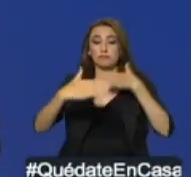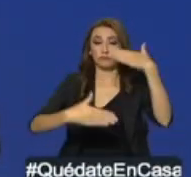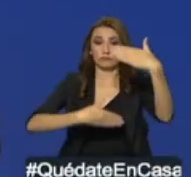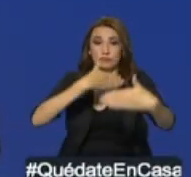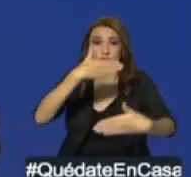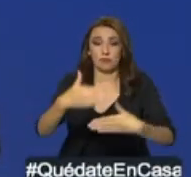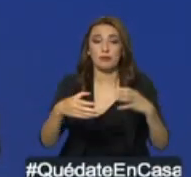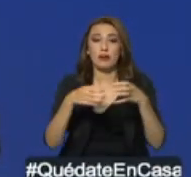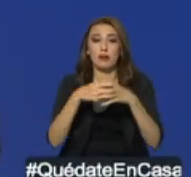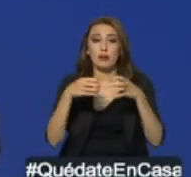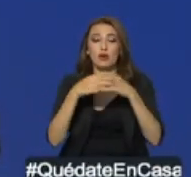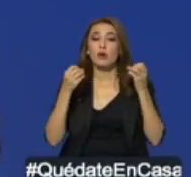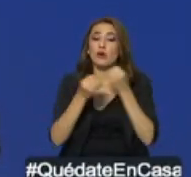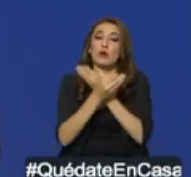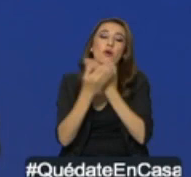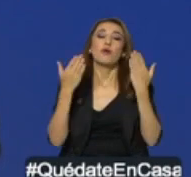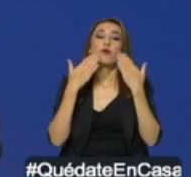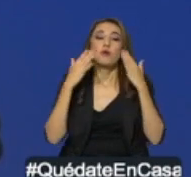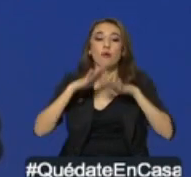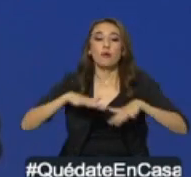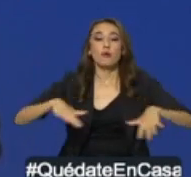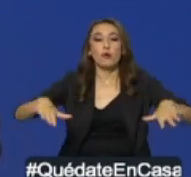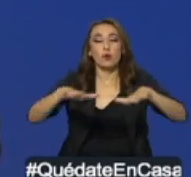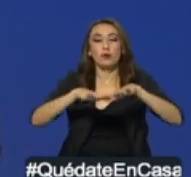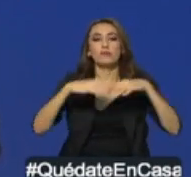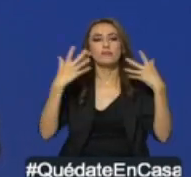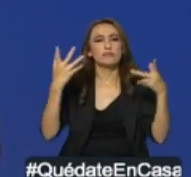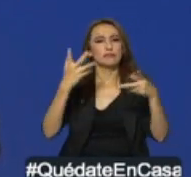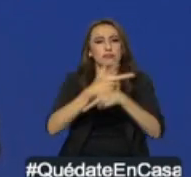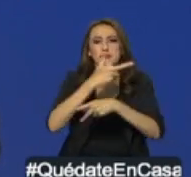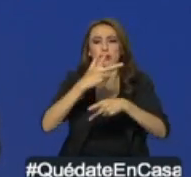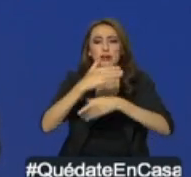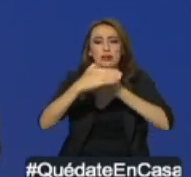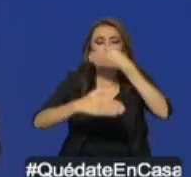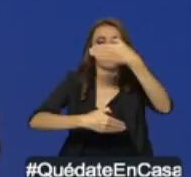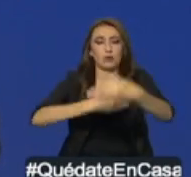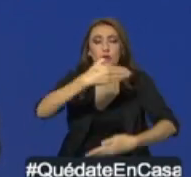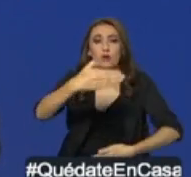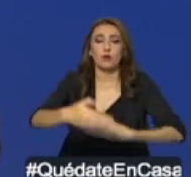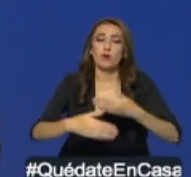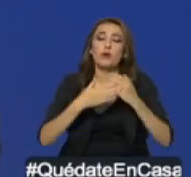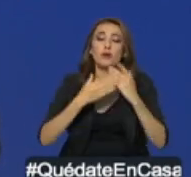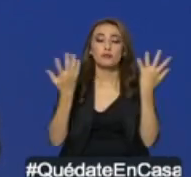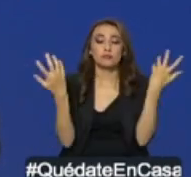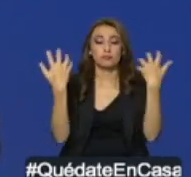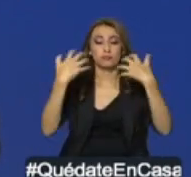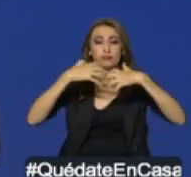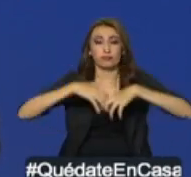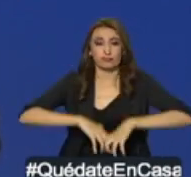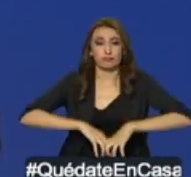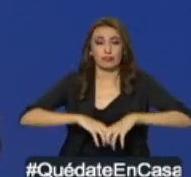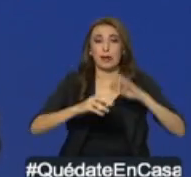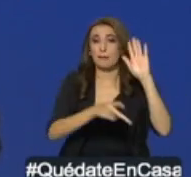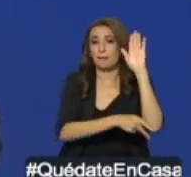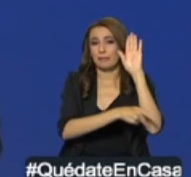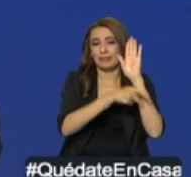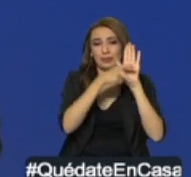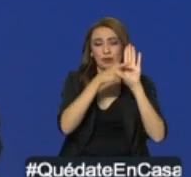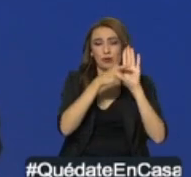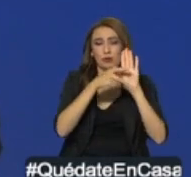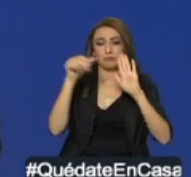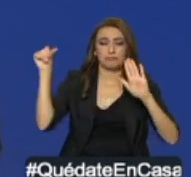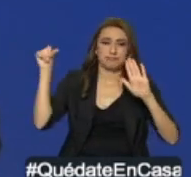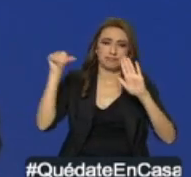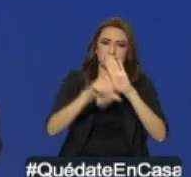esta crisis económica agudizada dramáticamente en las últimas horas por la caída del precio del petróleo a valores